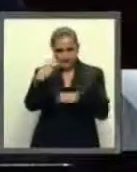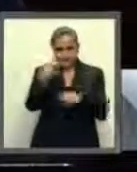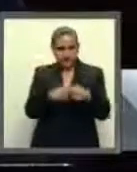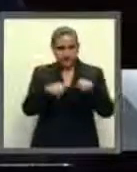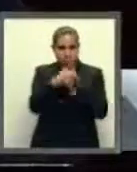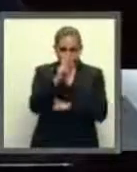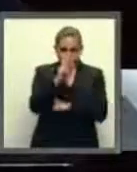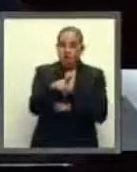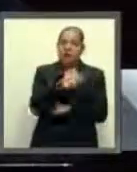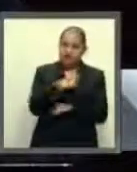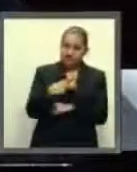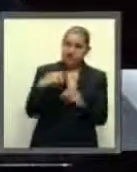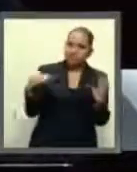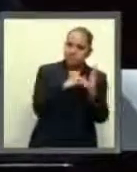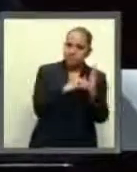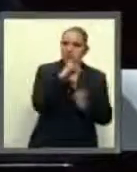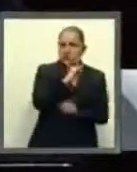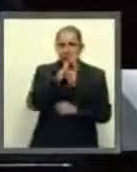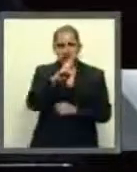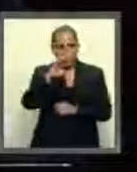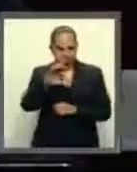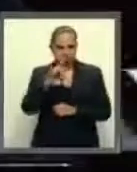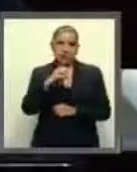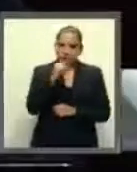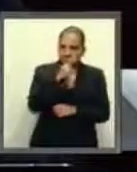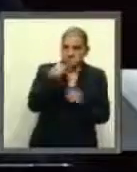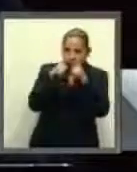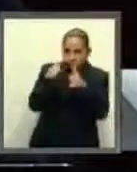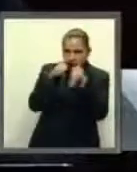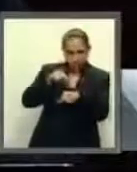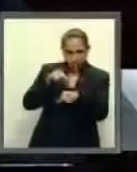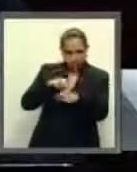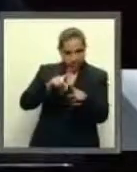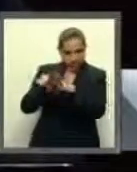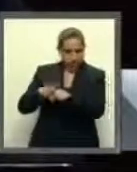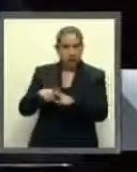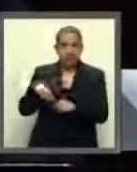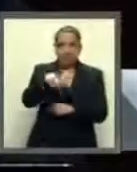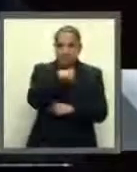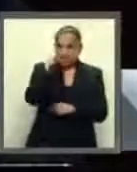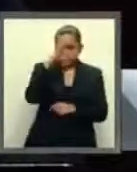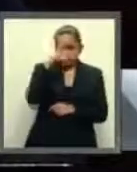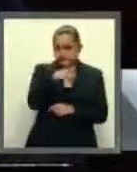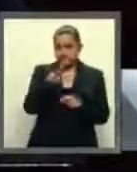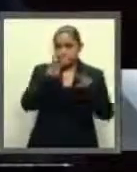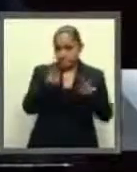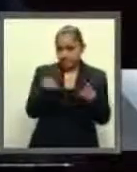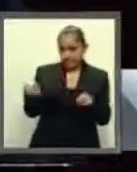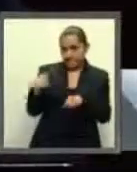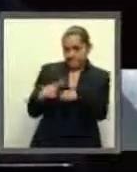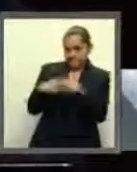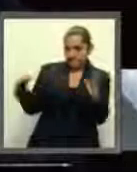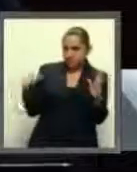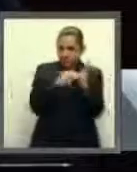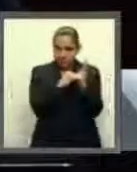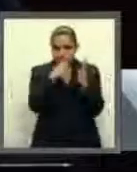su tratamiento. El Grupo Parlamentario de Morena constatamos que el tema de inclusión de la insuficiencia renal